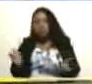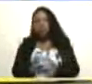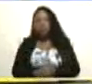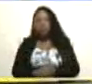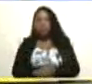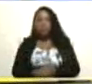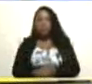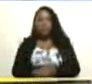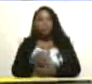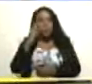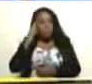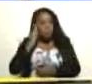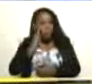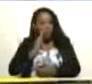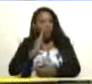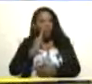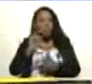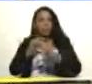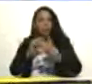Bolivariana.